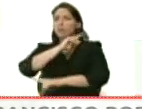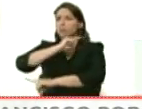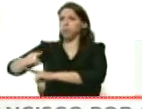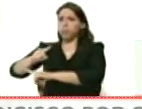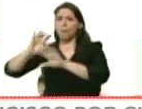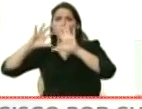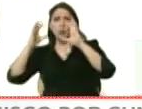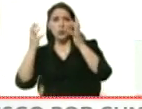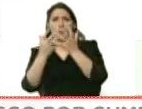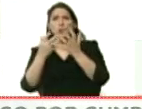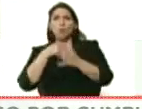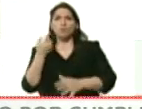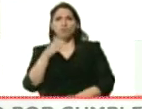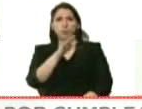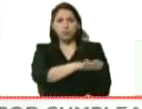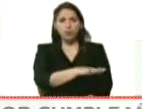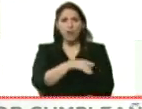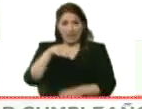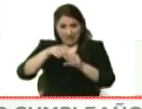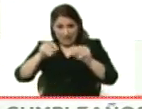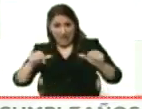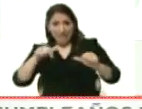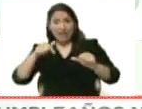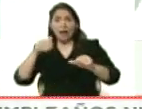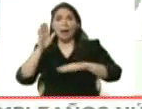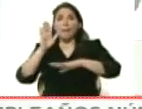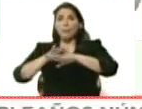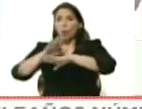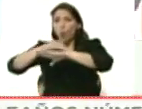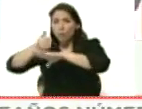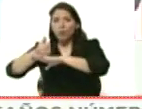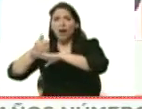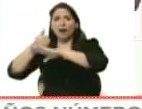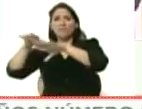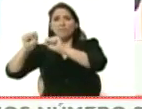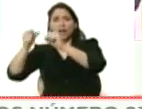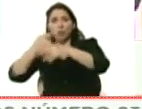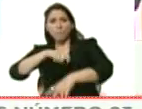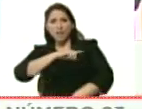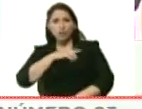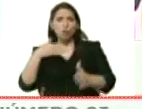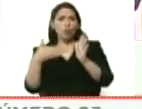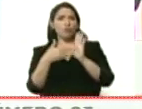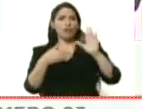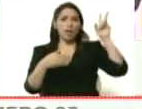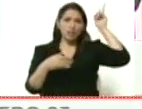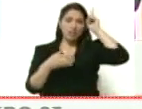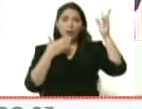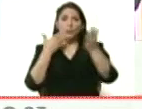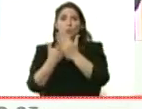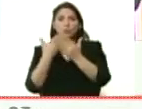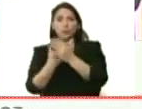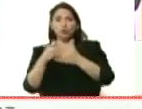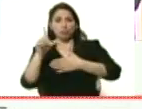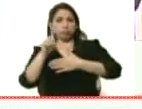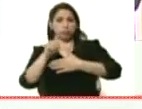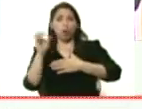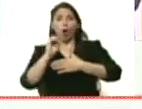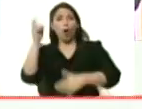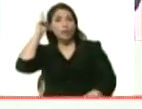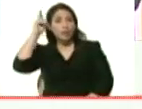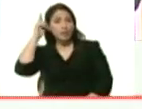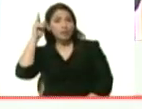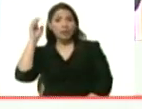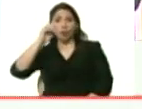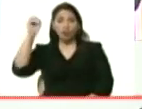estas tierras había cometido el imperio español contra los indios, propuso que América o las Indias Occidentales,